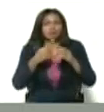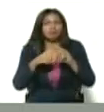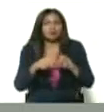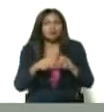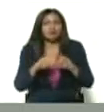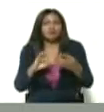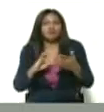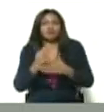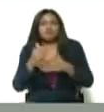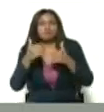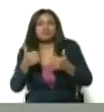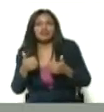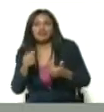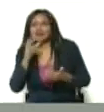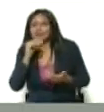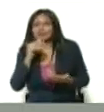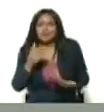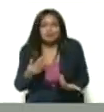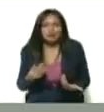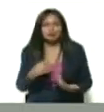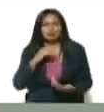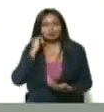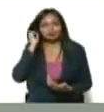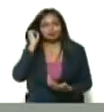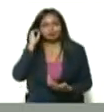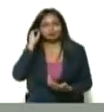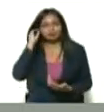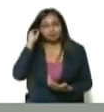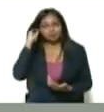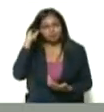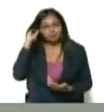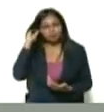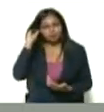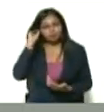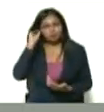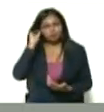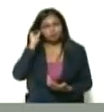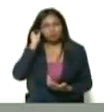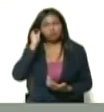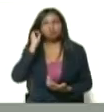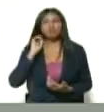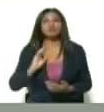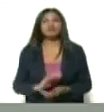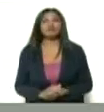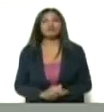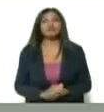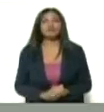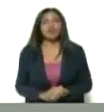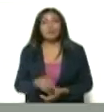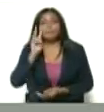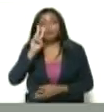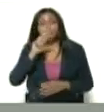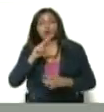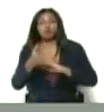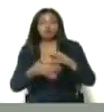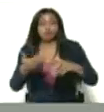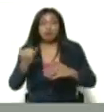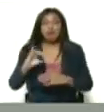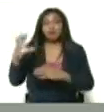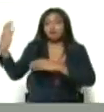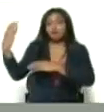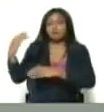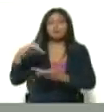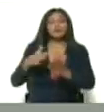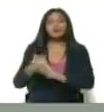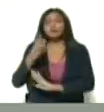está funcionando a plenitud de capacidad. Es decir, hay un tremendo subregistro en los actuales momentos de casos en Colombia. Si eso es